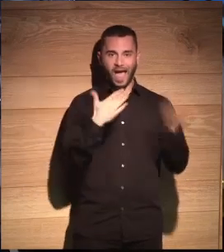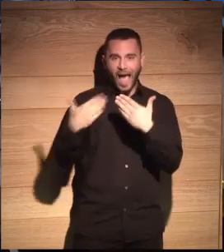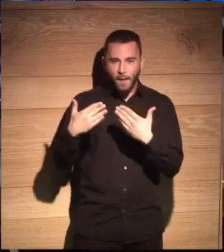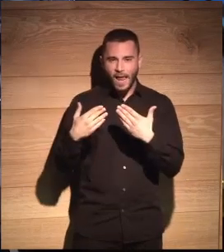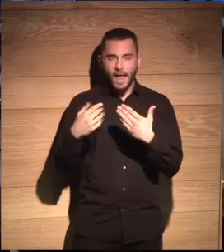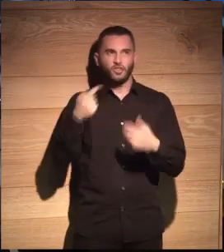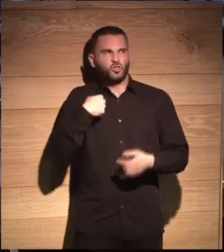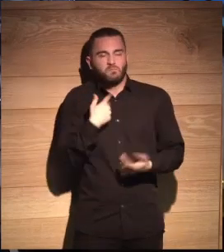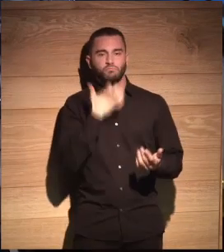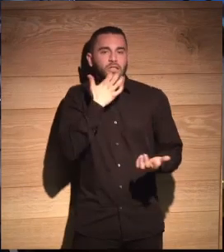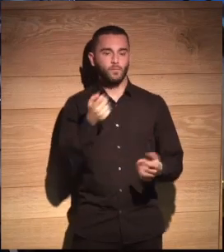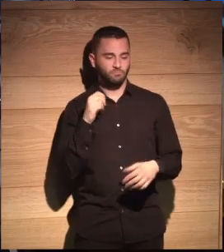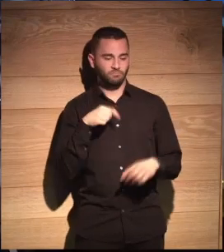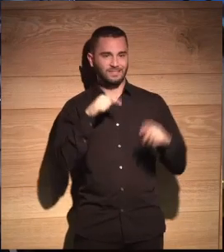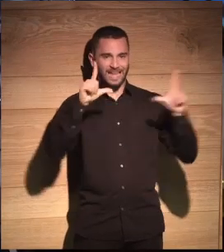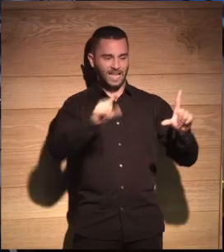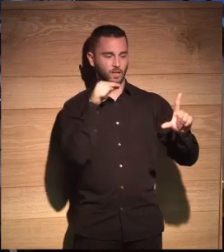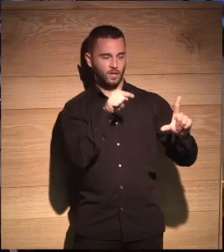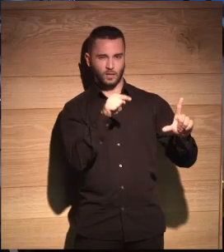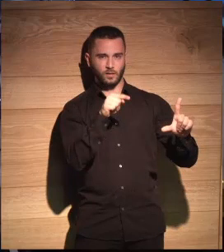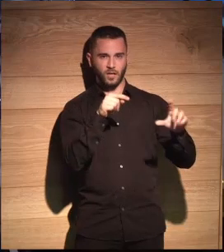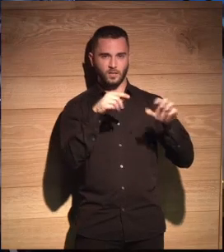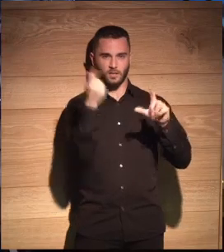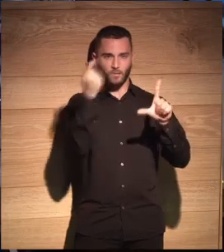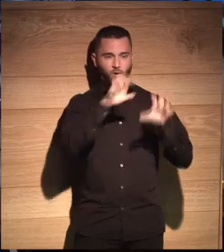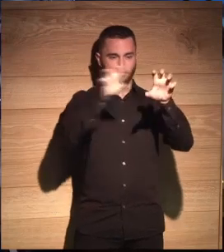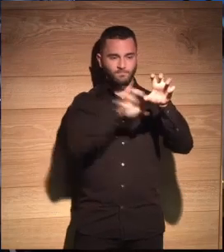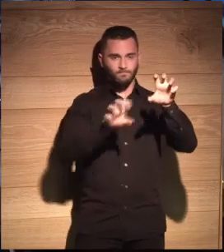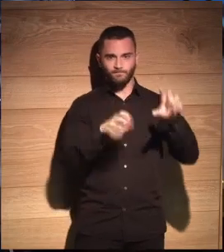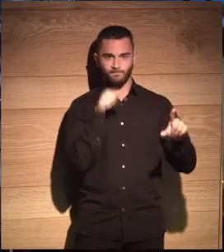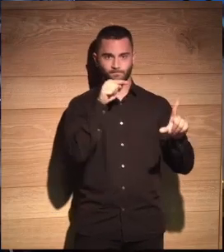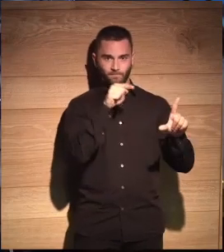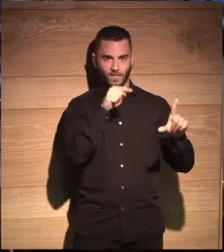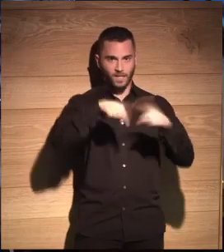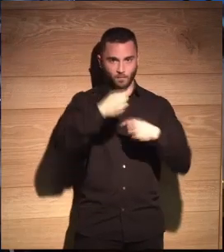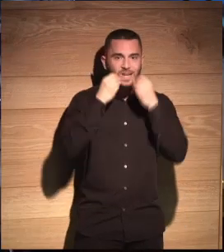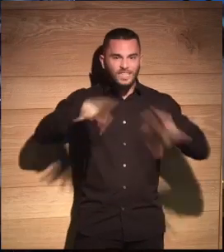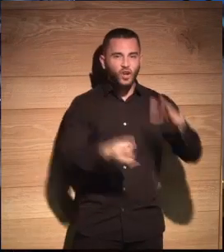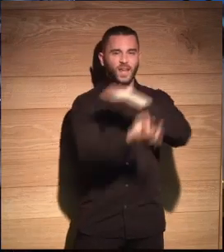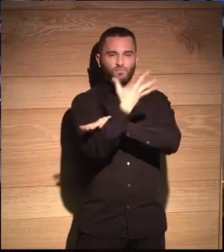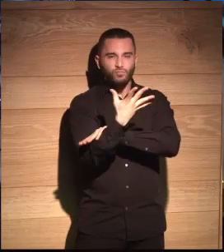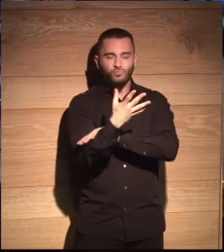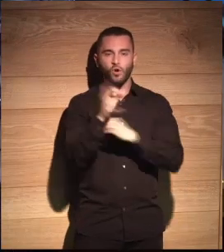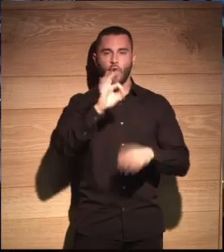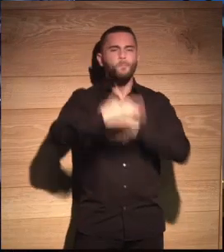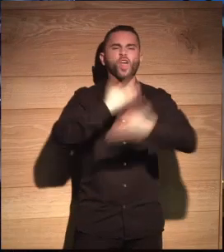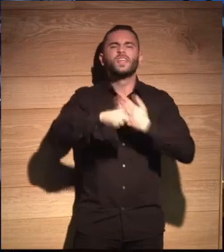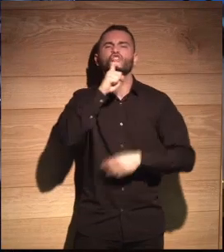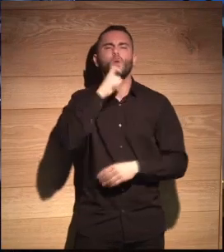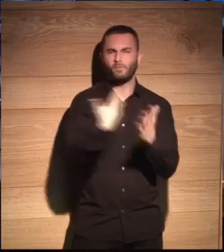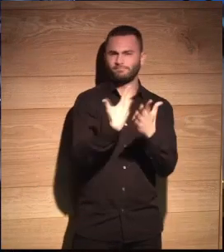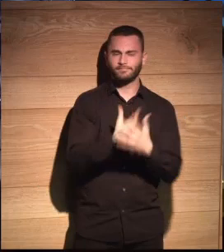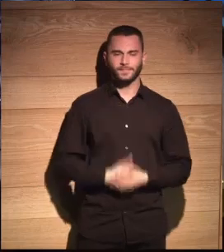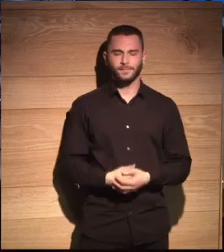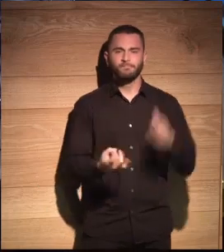que se vea a lo mejor esta imagen o esta serie de viñetas y luego ya a partir de ahí construyo la historia o este personaje, o cómo surge